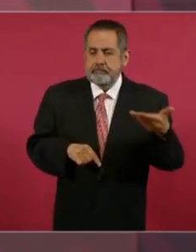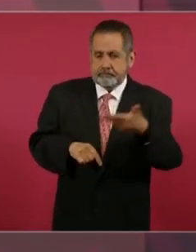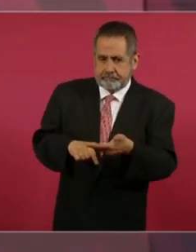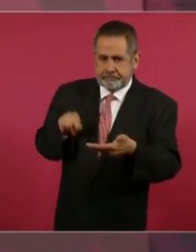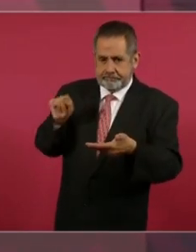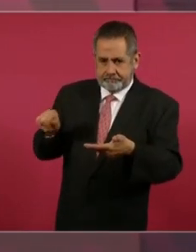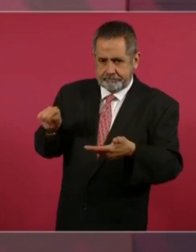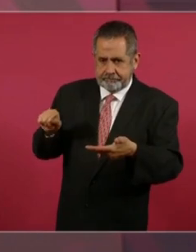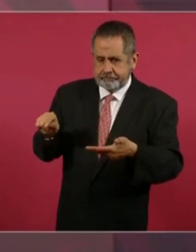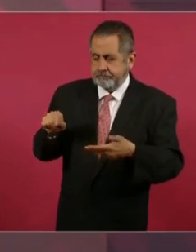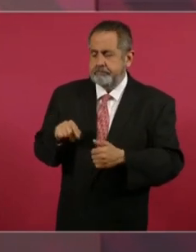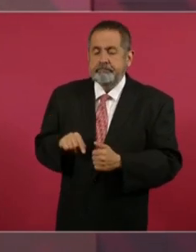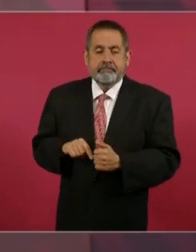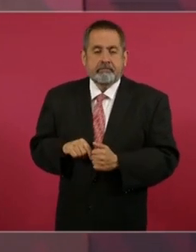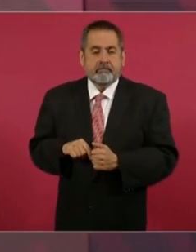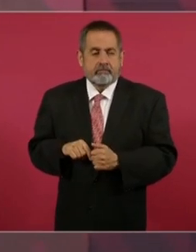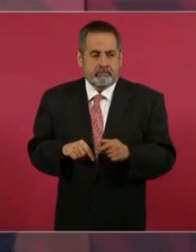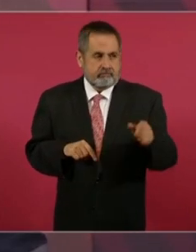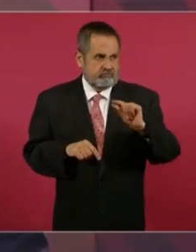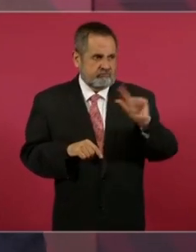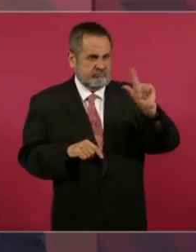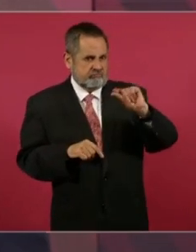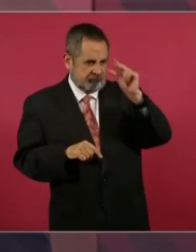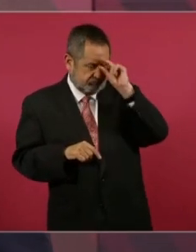que un intelectual